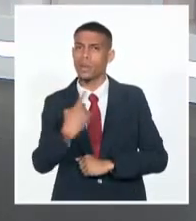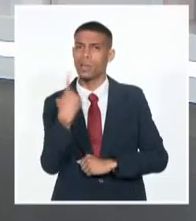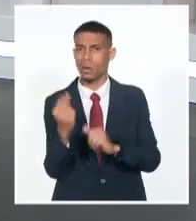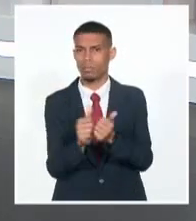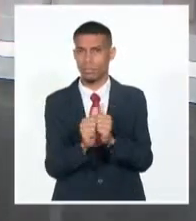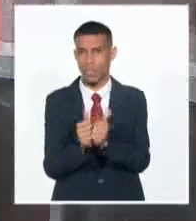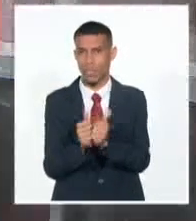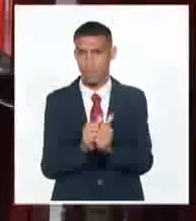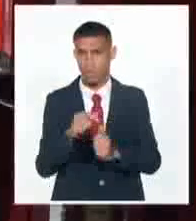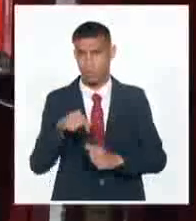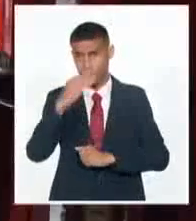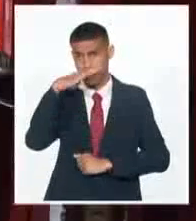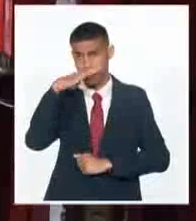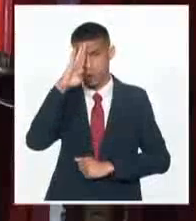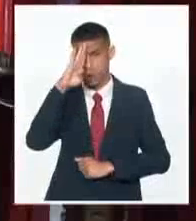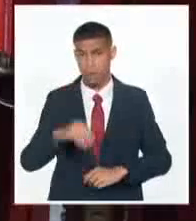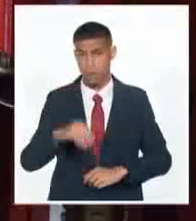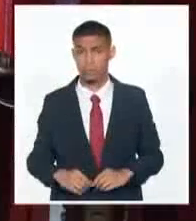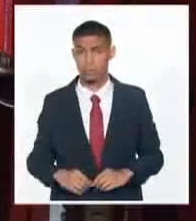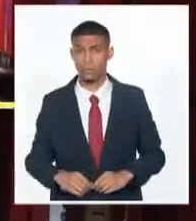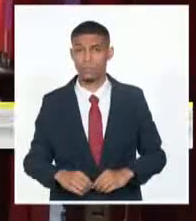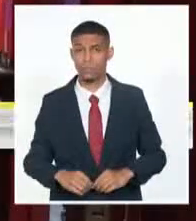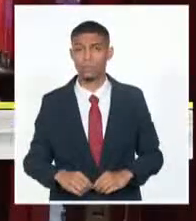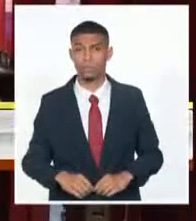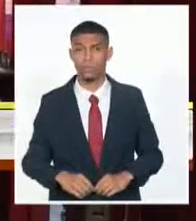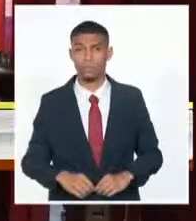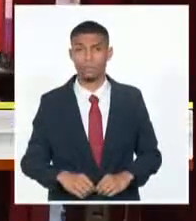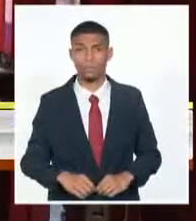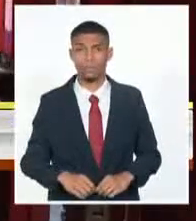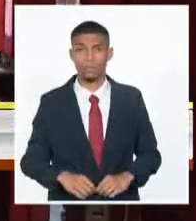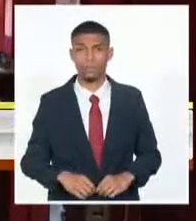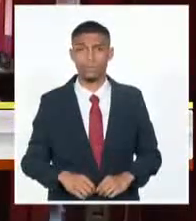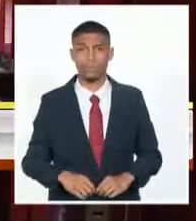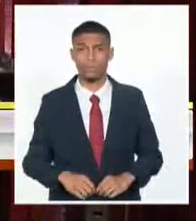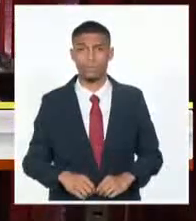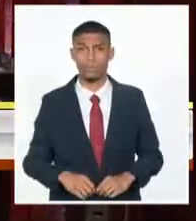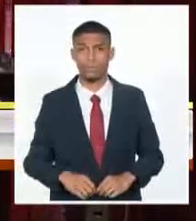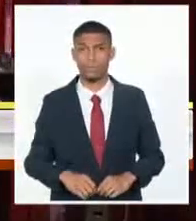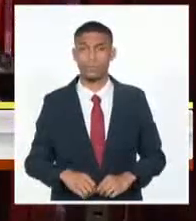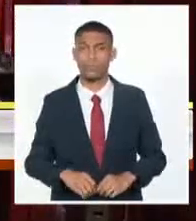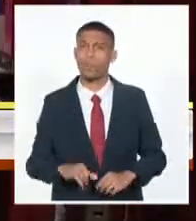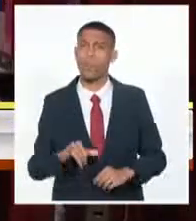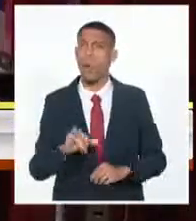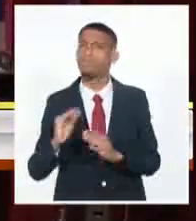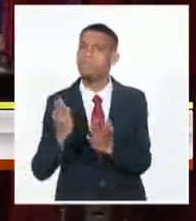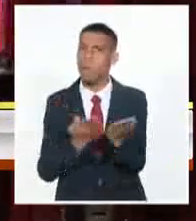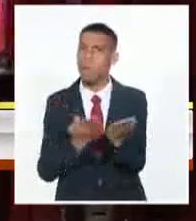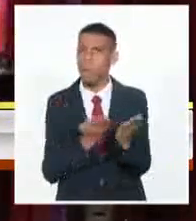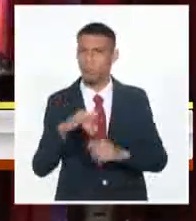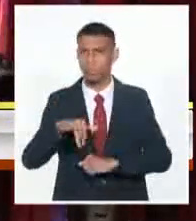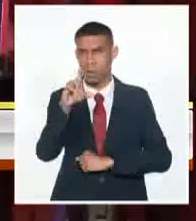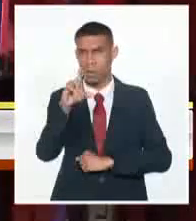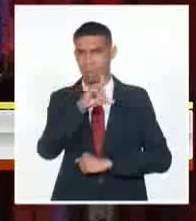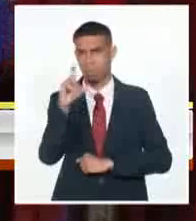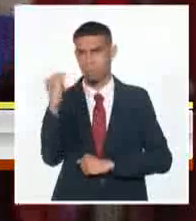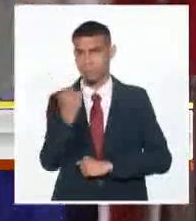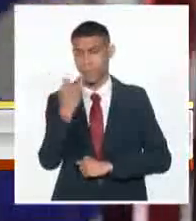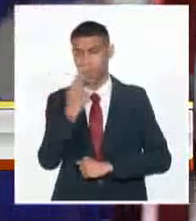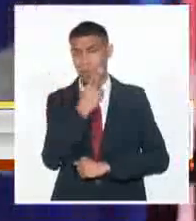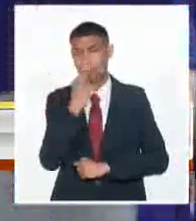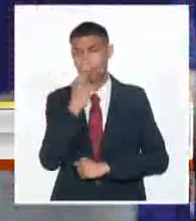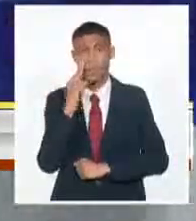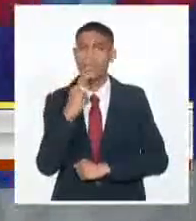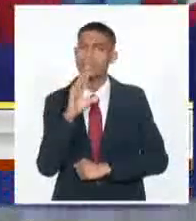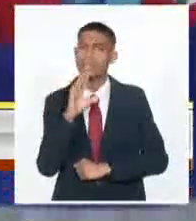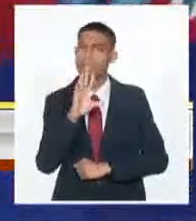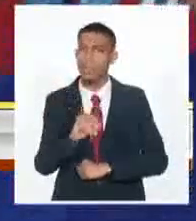Educación Física y Recreación, INDER, Raúl Fornés Valenciano, al darle la bienvenida en el Aeropuerto Internacional José Martí, le